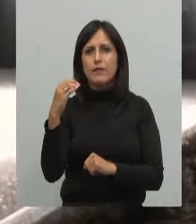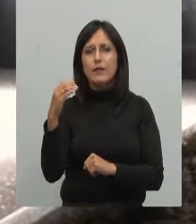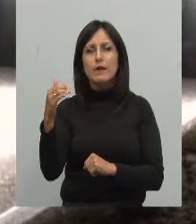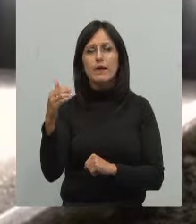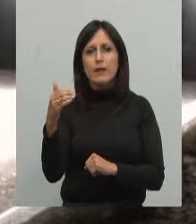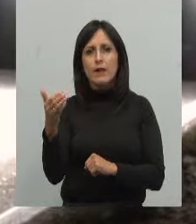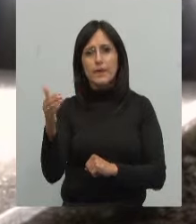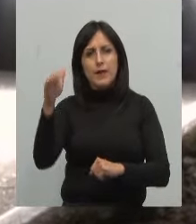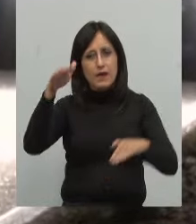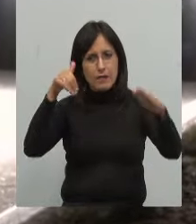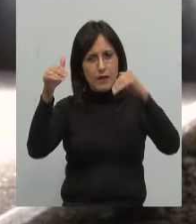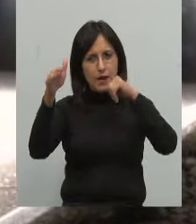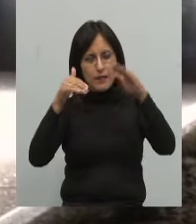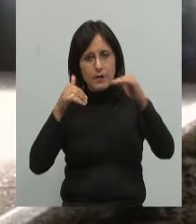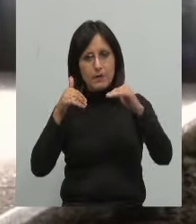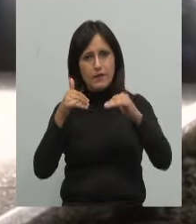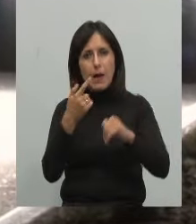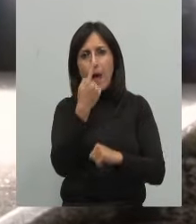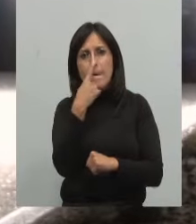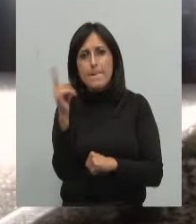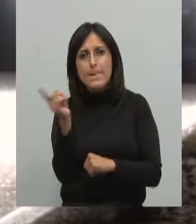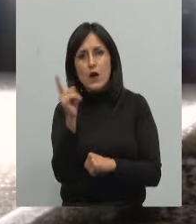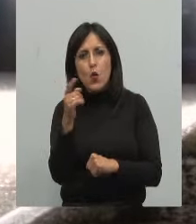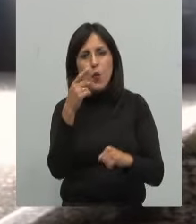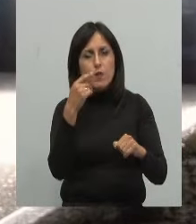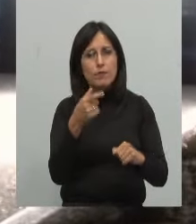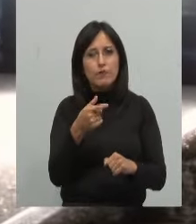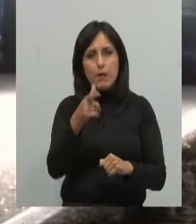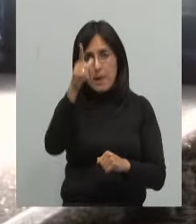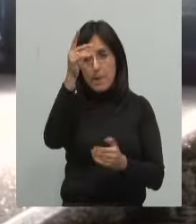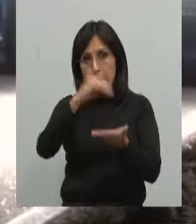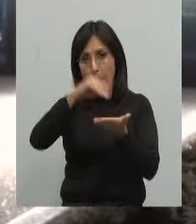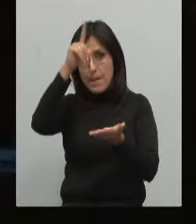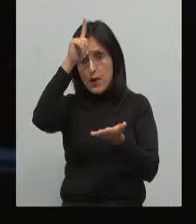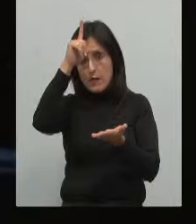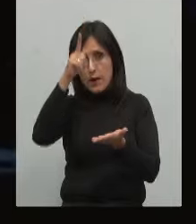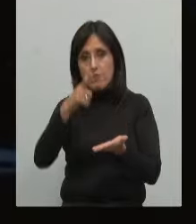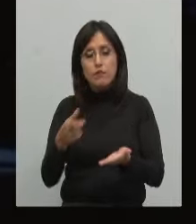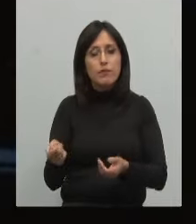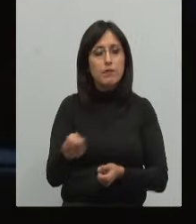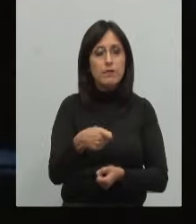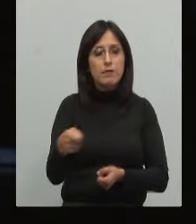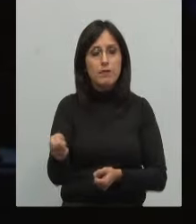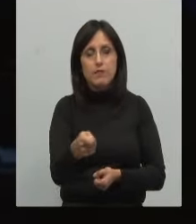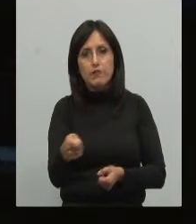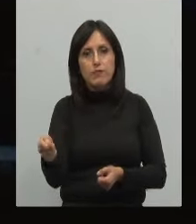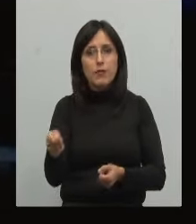los perros, entonces decidimos volvernos para ver si teníamos alguna novedad acá más